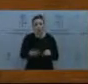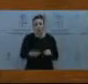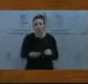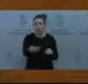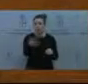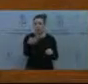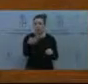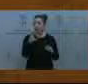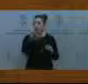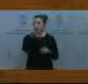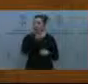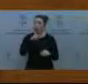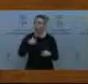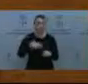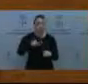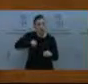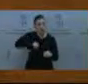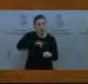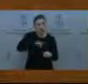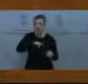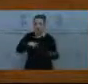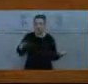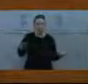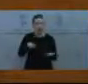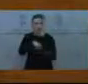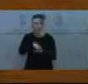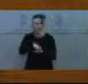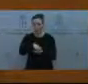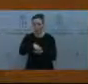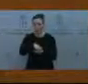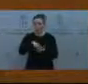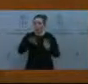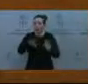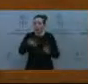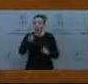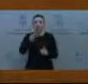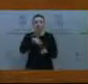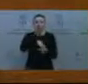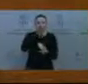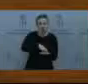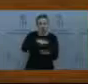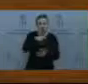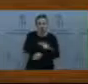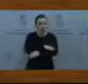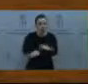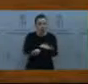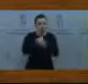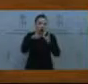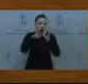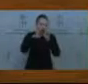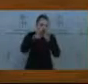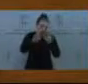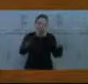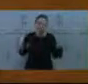en entredicho. Pero no está en entredicho porque tengamos un gobierno nefasto, que lo tenemos. No está en entredicho porque